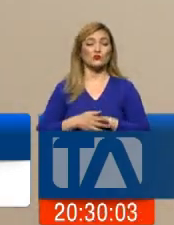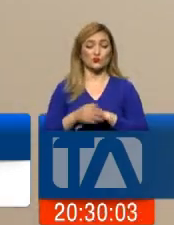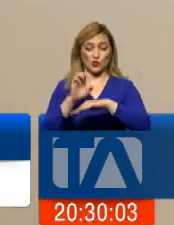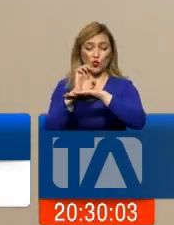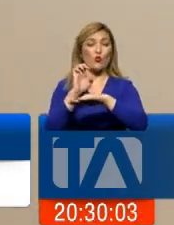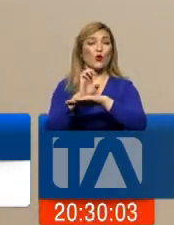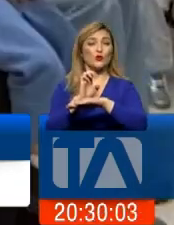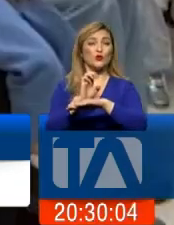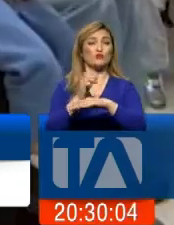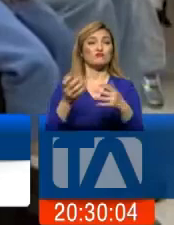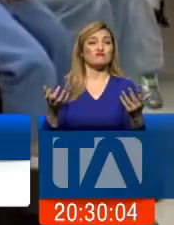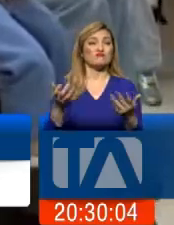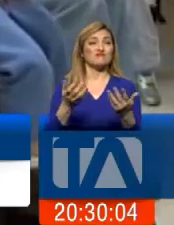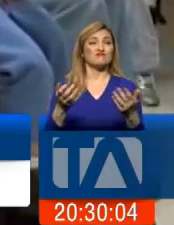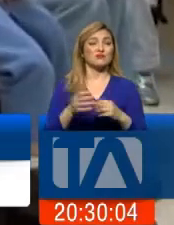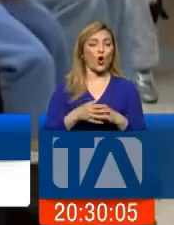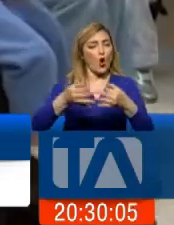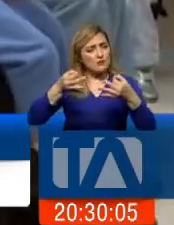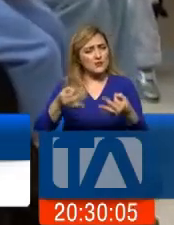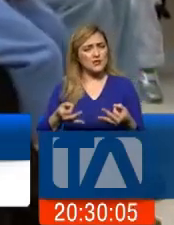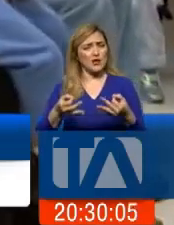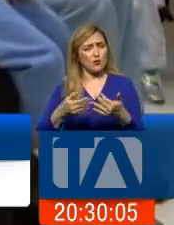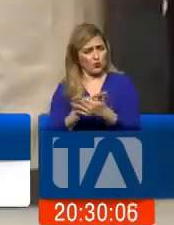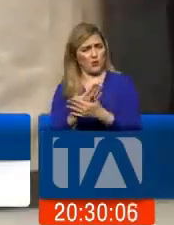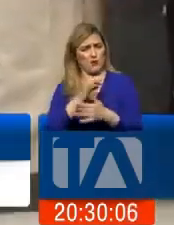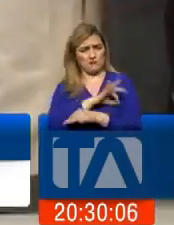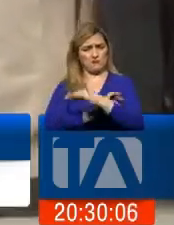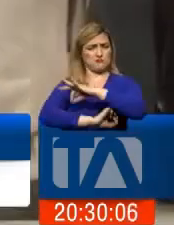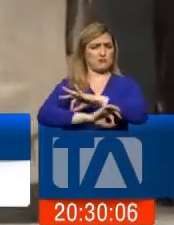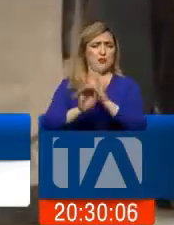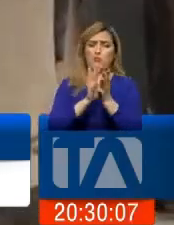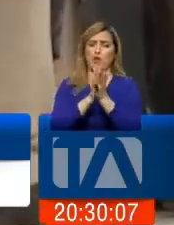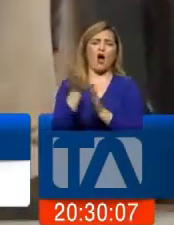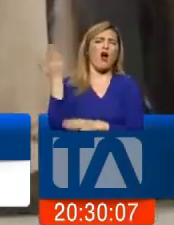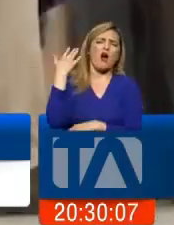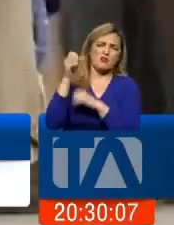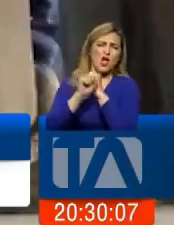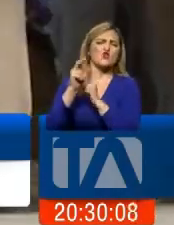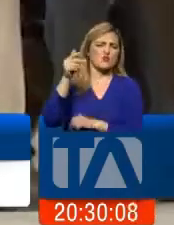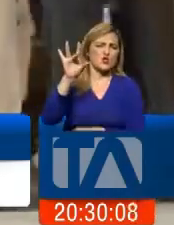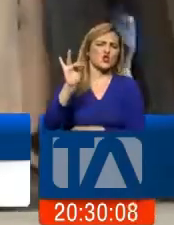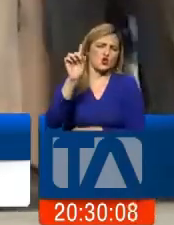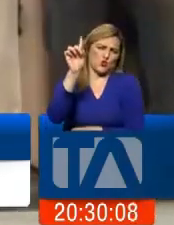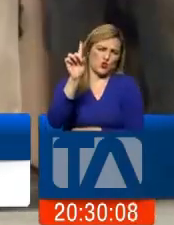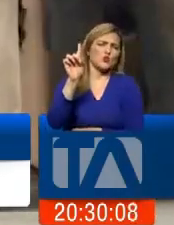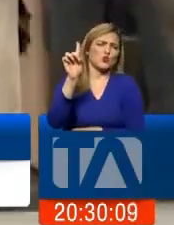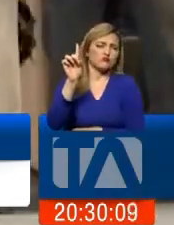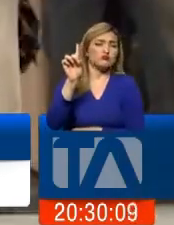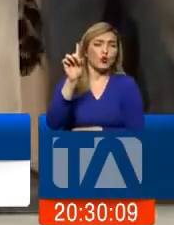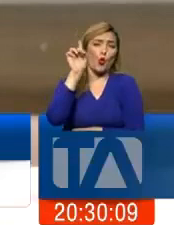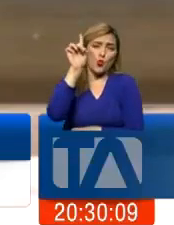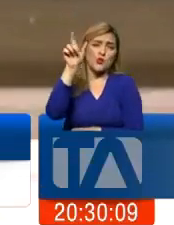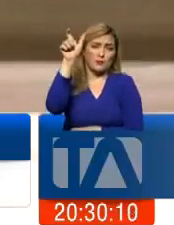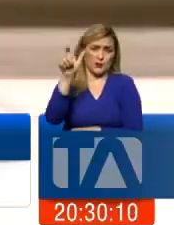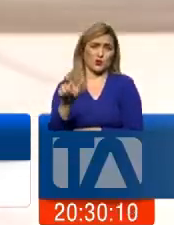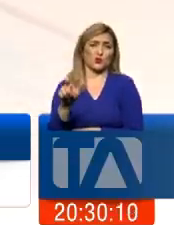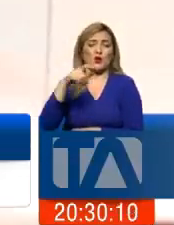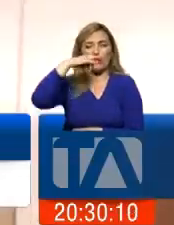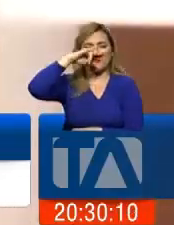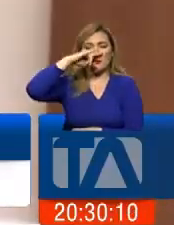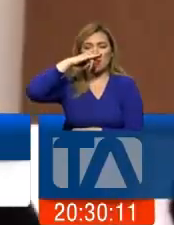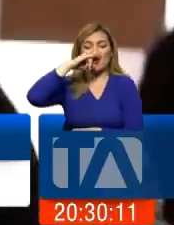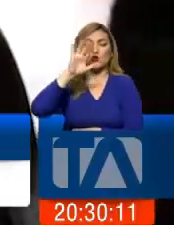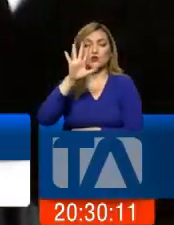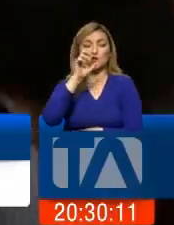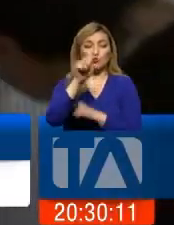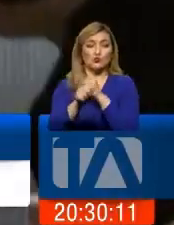Ecuador no se han registrado, al menos oficialmente, nuevos casos desde 2018. En ese año se notificó el caso de un niño de